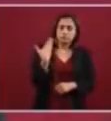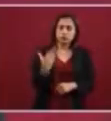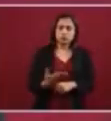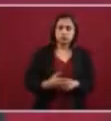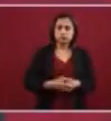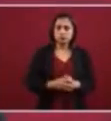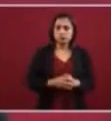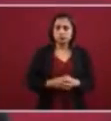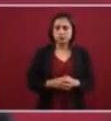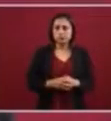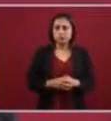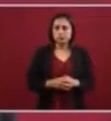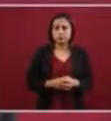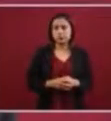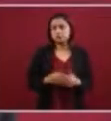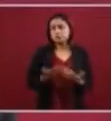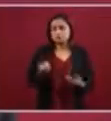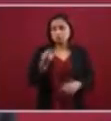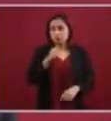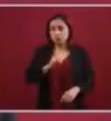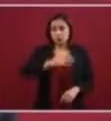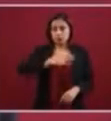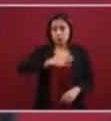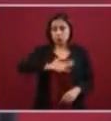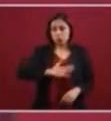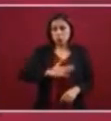creo que es de justicia,